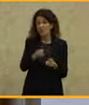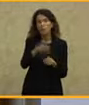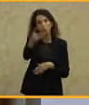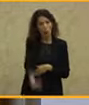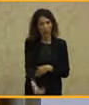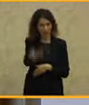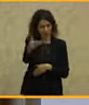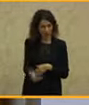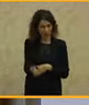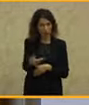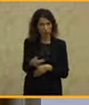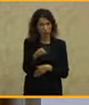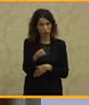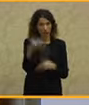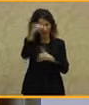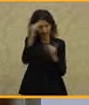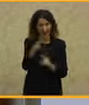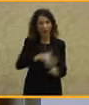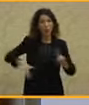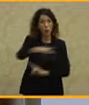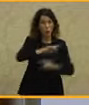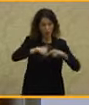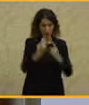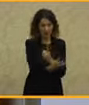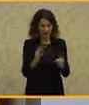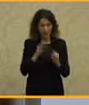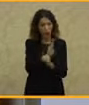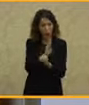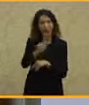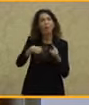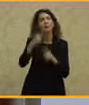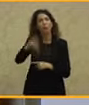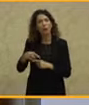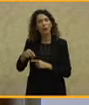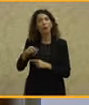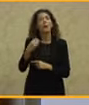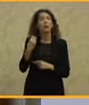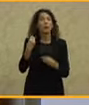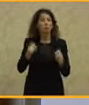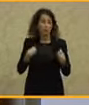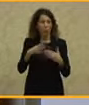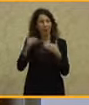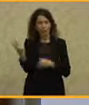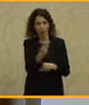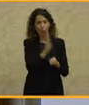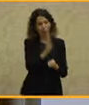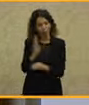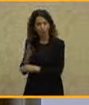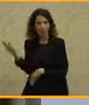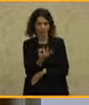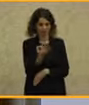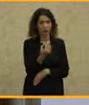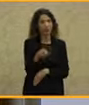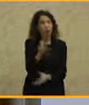tan importante el atender el entorno familiar como es el entorno, como el propio paciente. Y, por lo tanto, creo